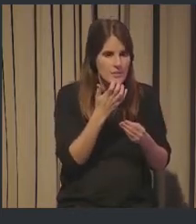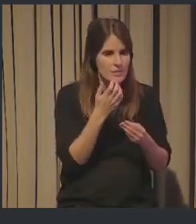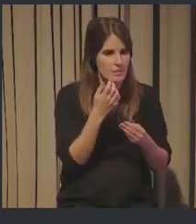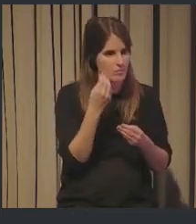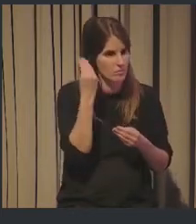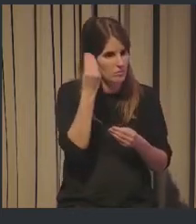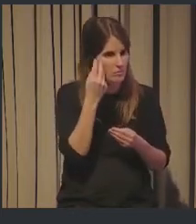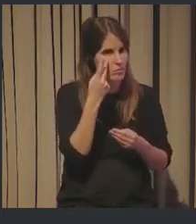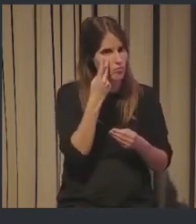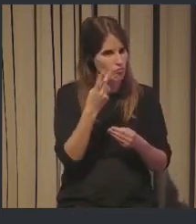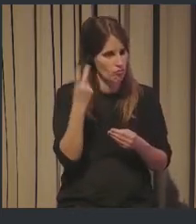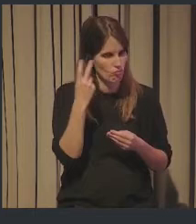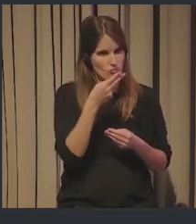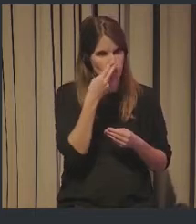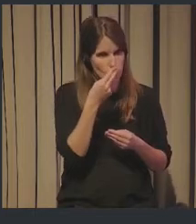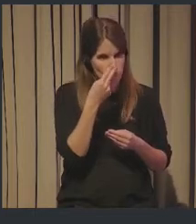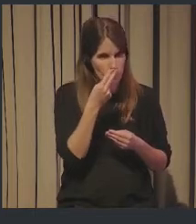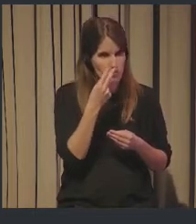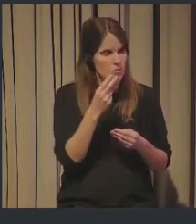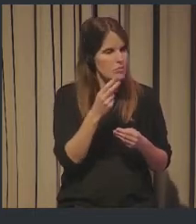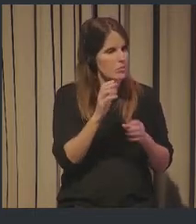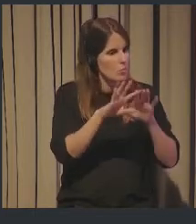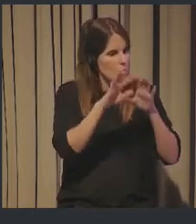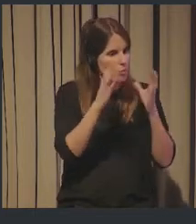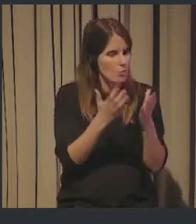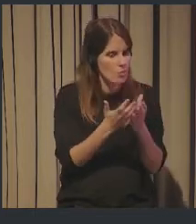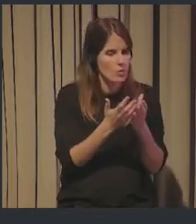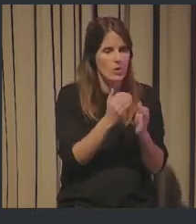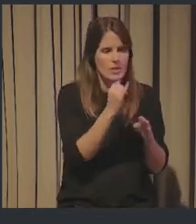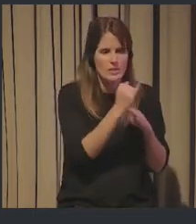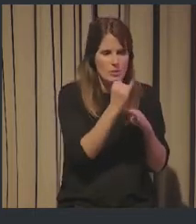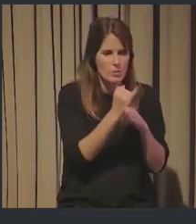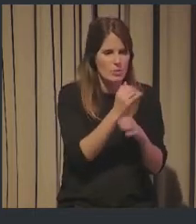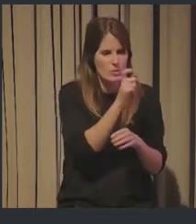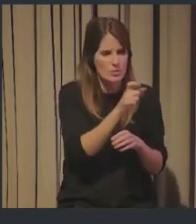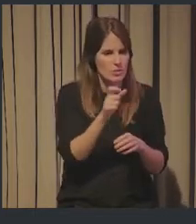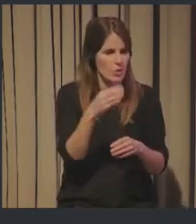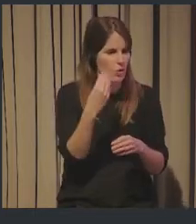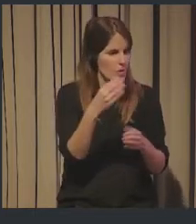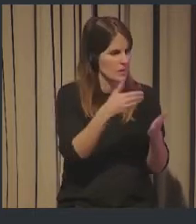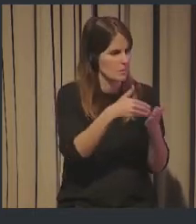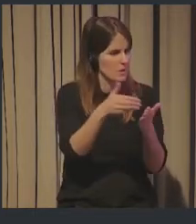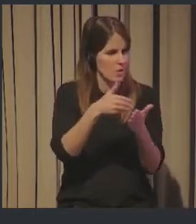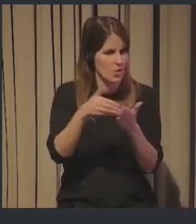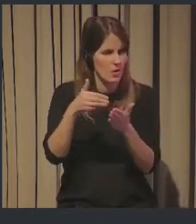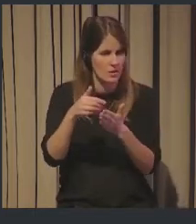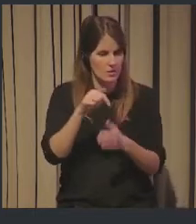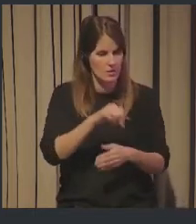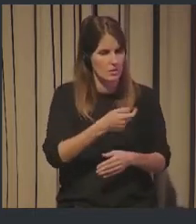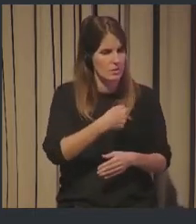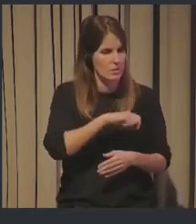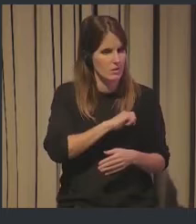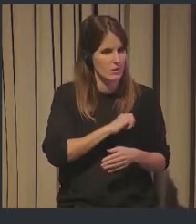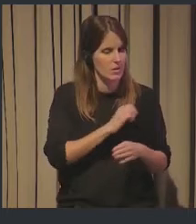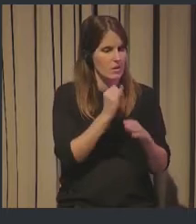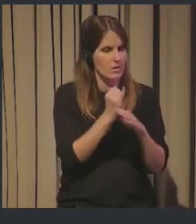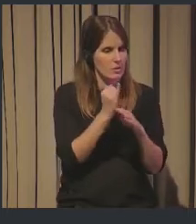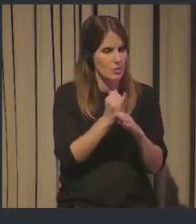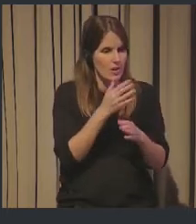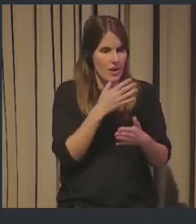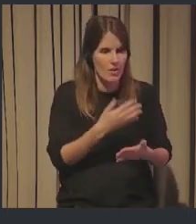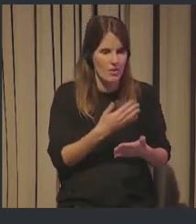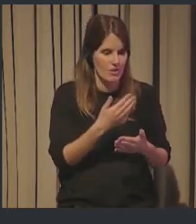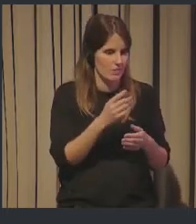valioso a vosotros, hay millones de jóvenes en los institutos aquí, solo en España, están hoy